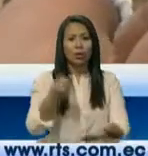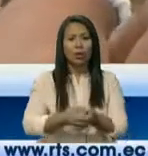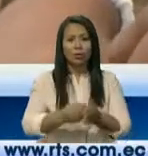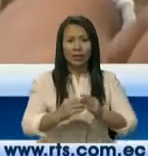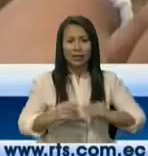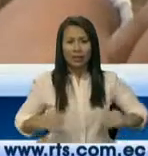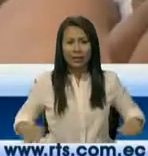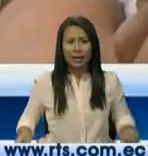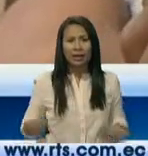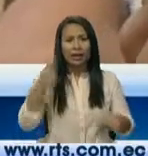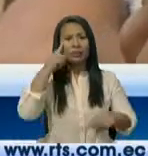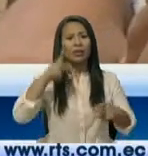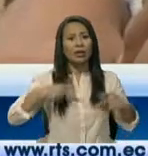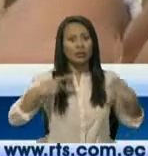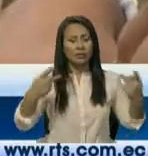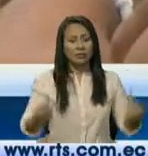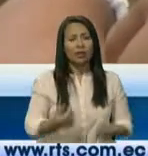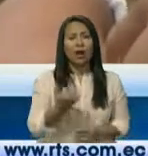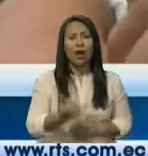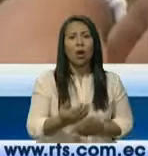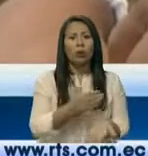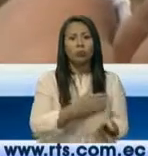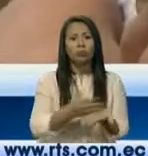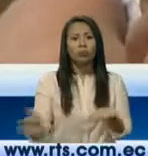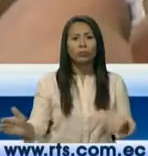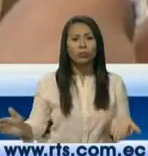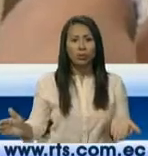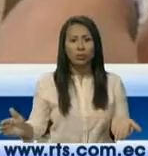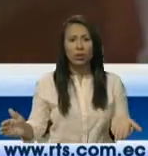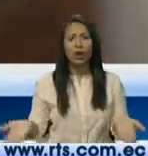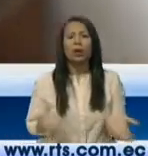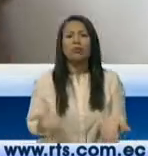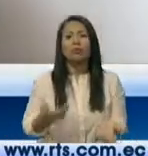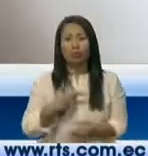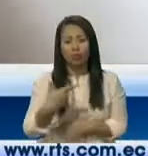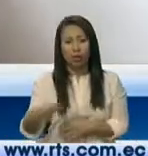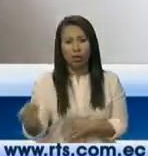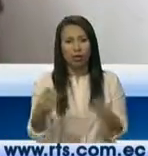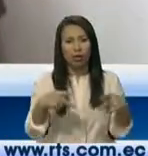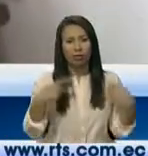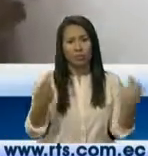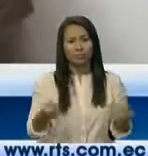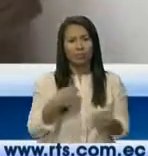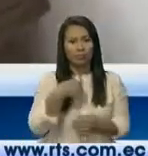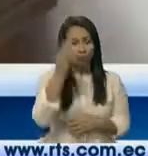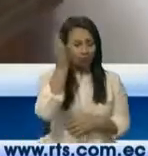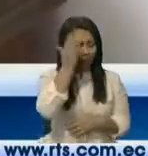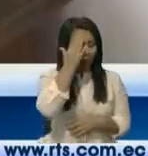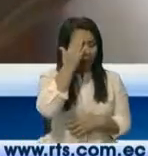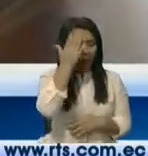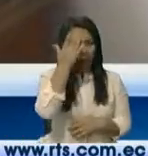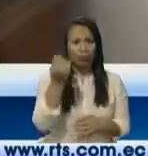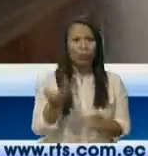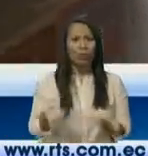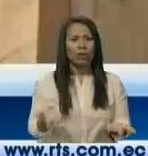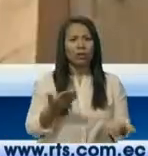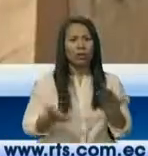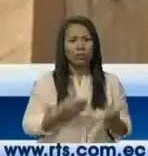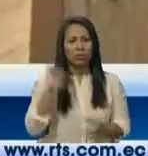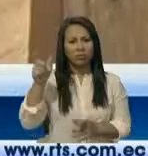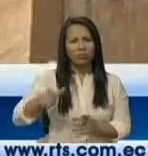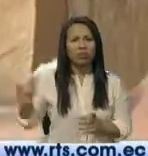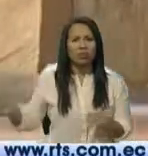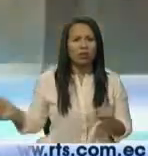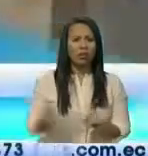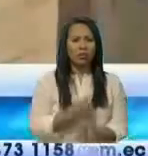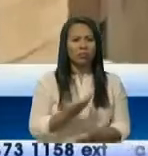terreno para vivir. Ahora imagínese si lo botan a uno, ¿a dónde se va a ir? Oculta su identidad porque dice teme represalias. Y créame